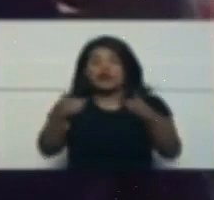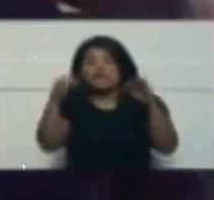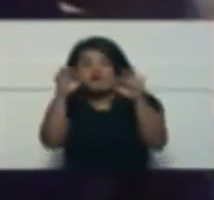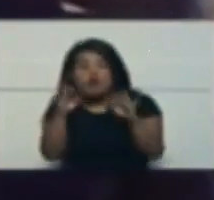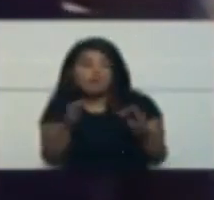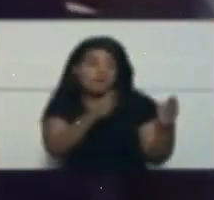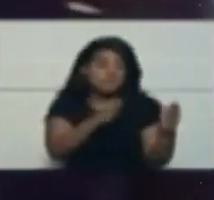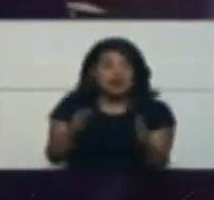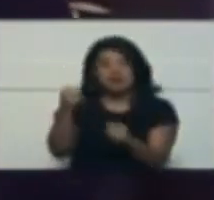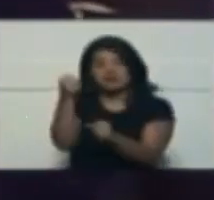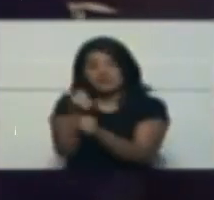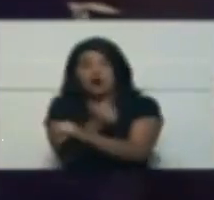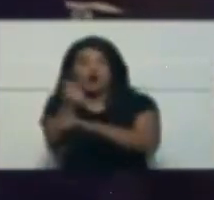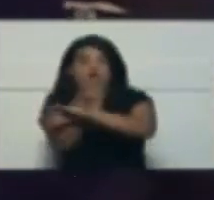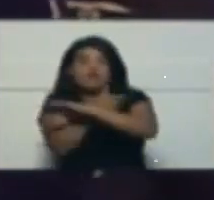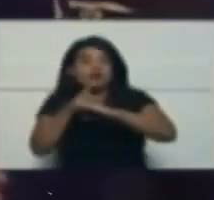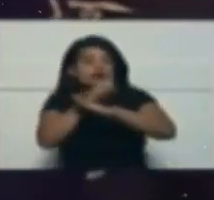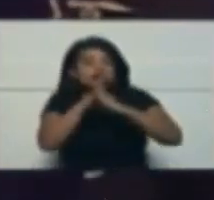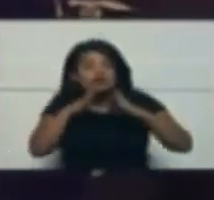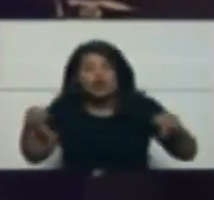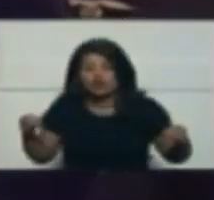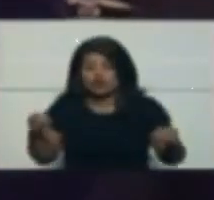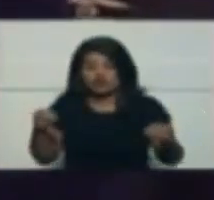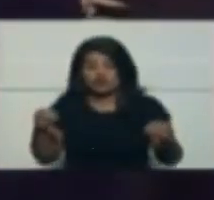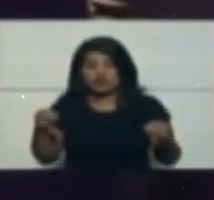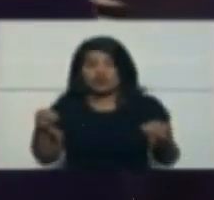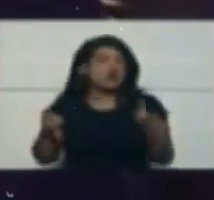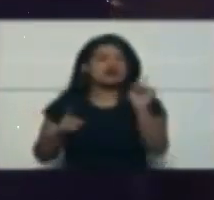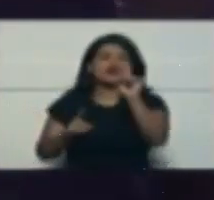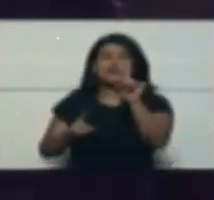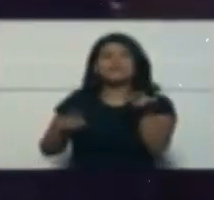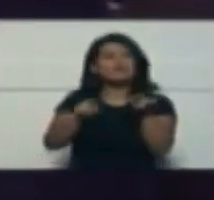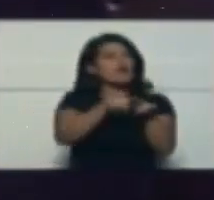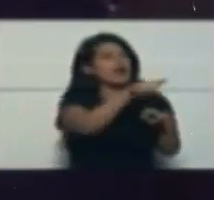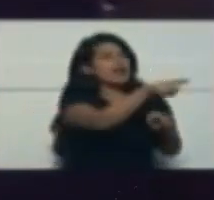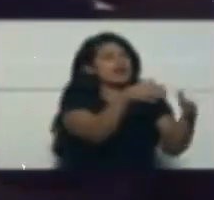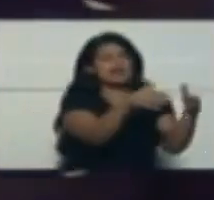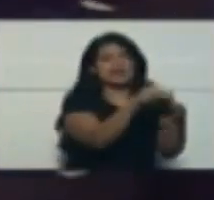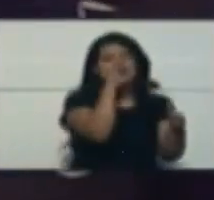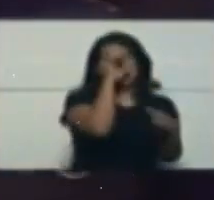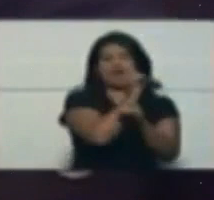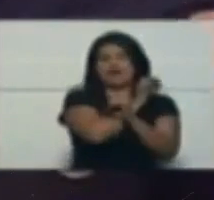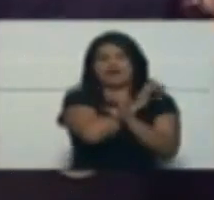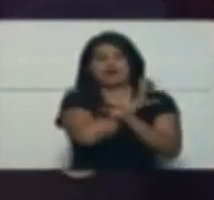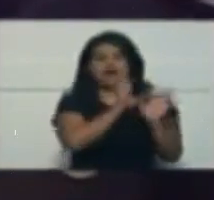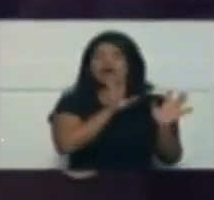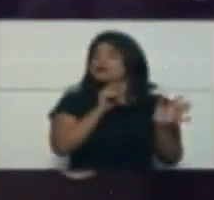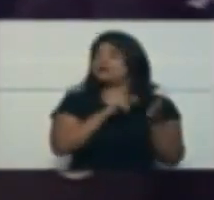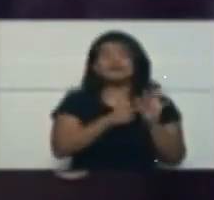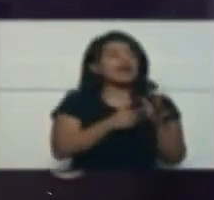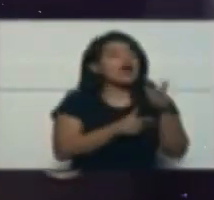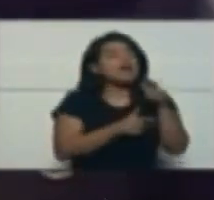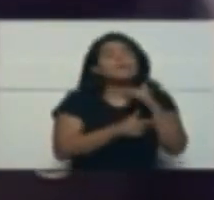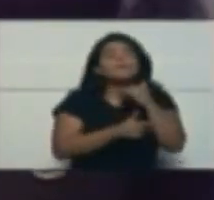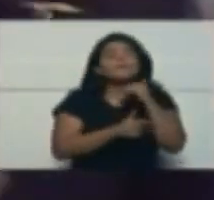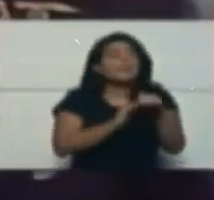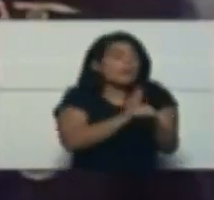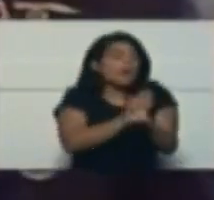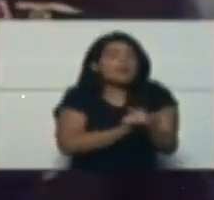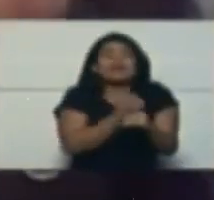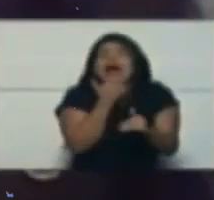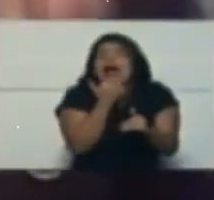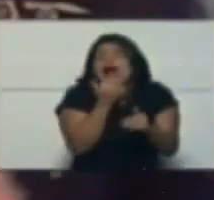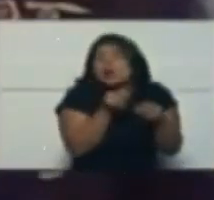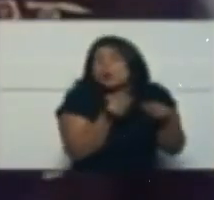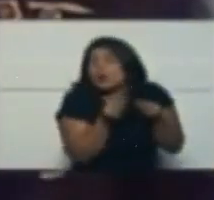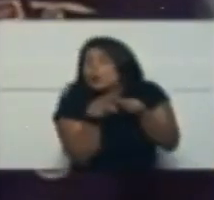trata de, como dice la burguesía, acercar el poder al pueblo, no.